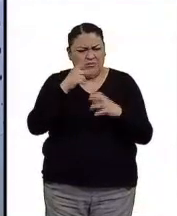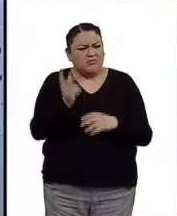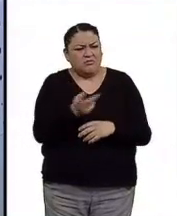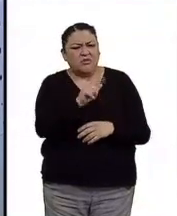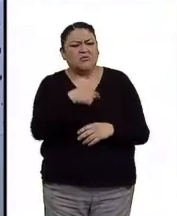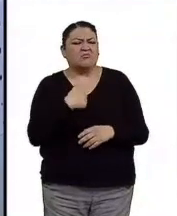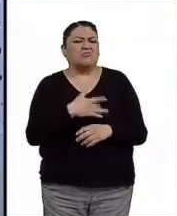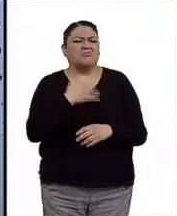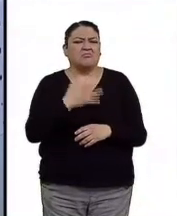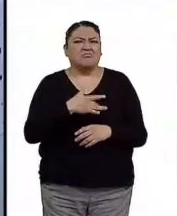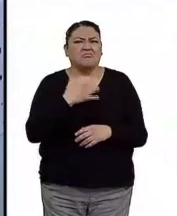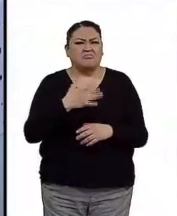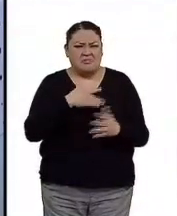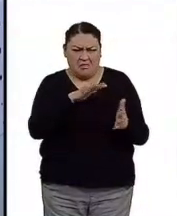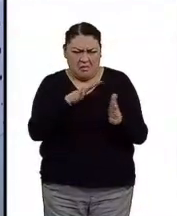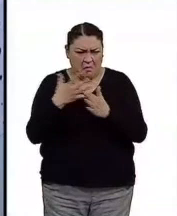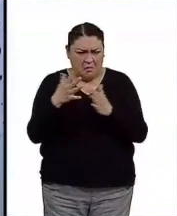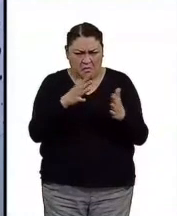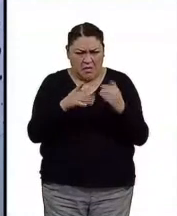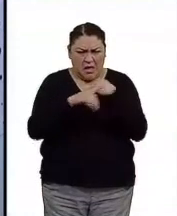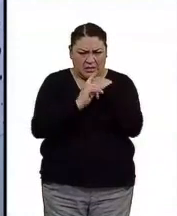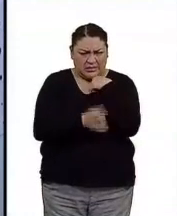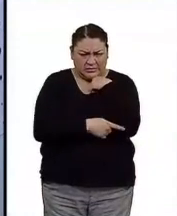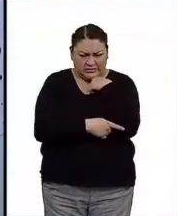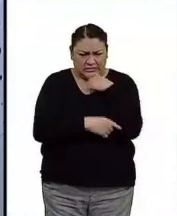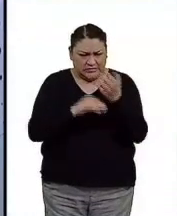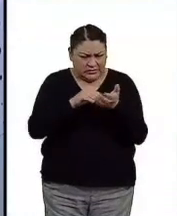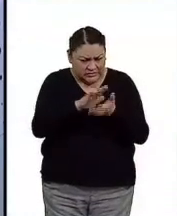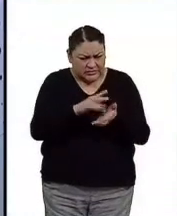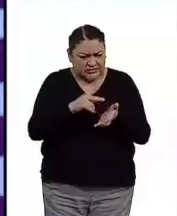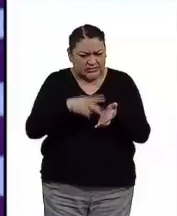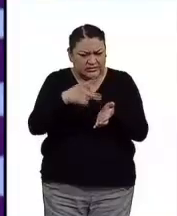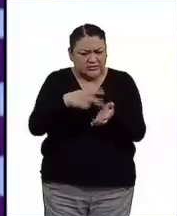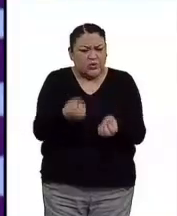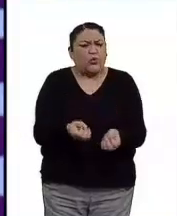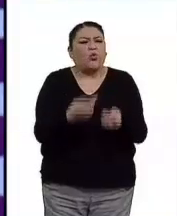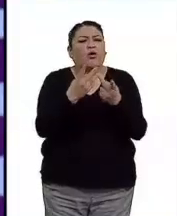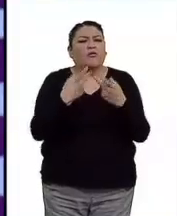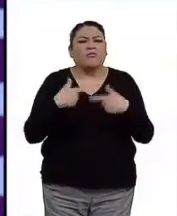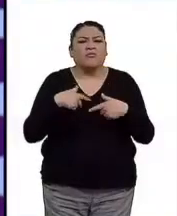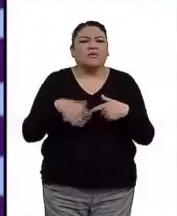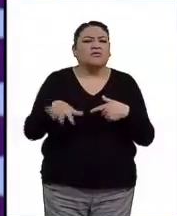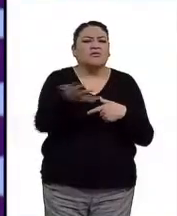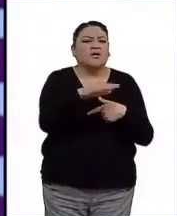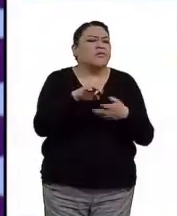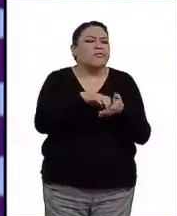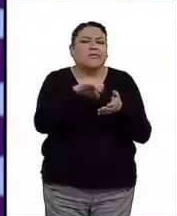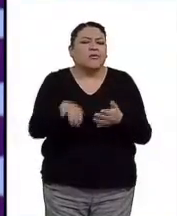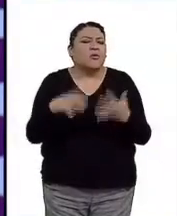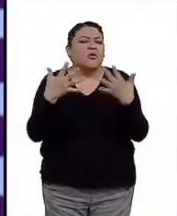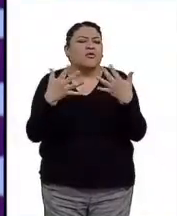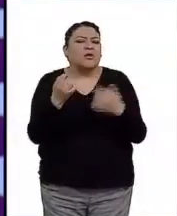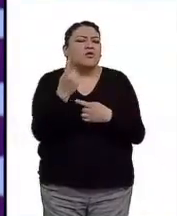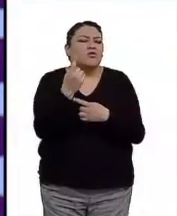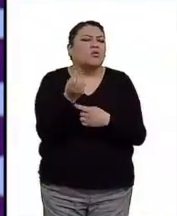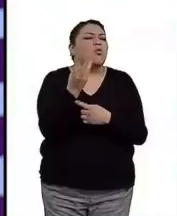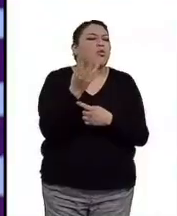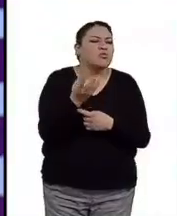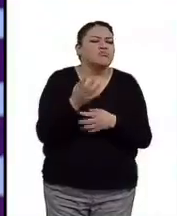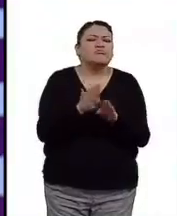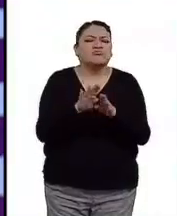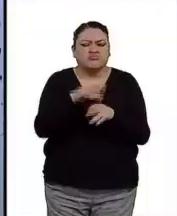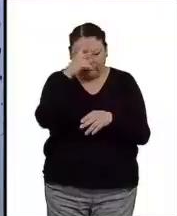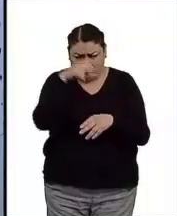cuánto es la frecuencia en la que esto ocurre y cuál es la prevalencia de la problemática en